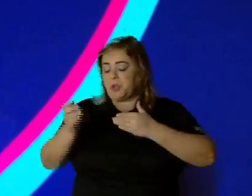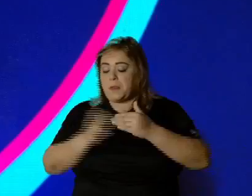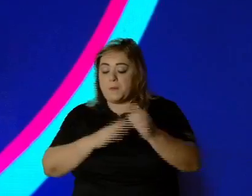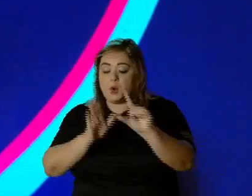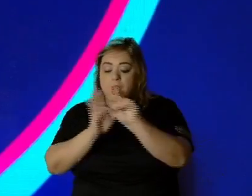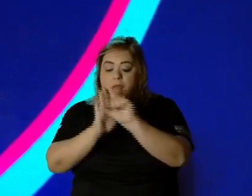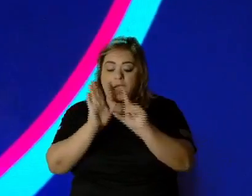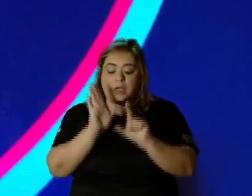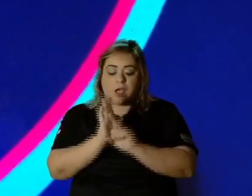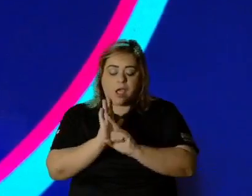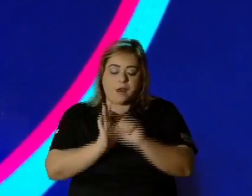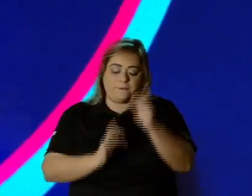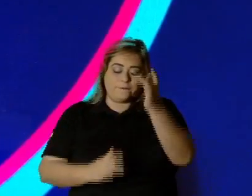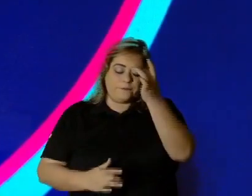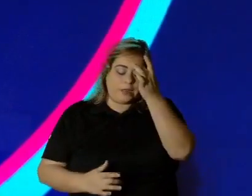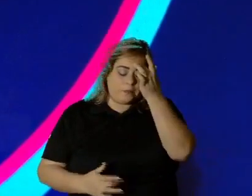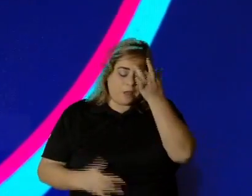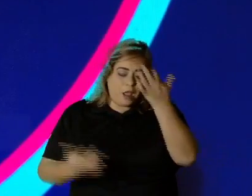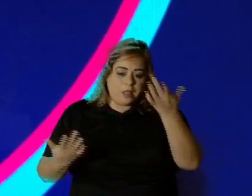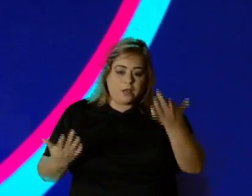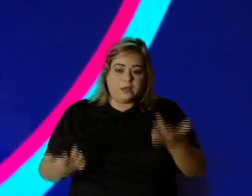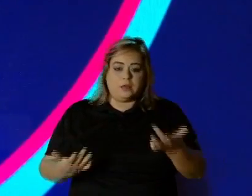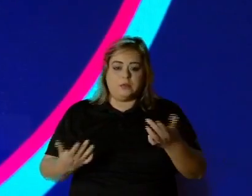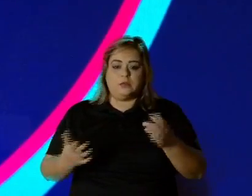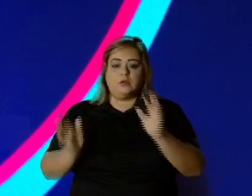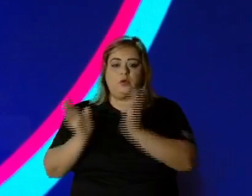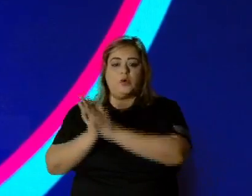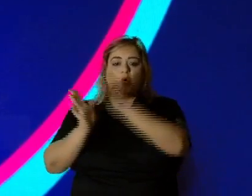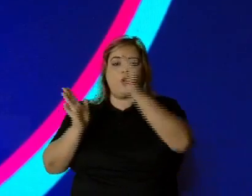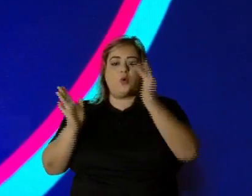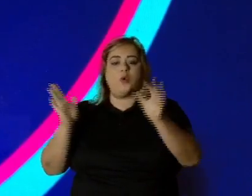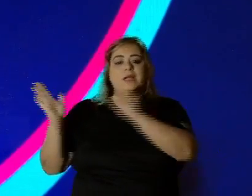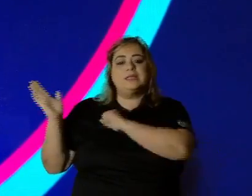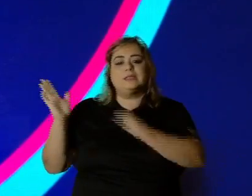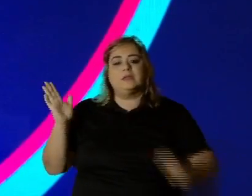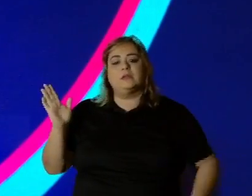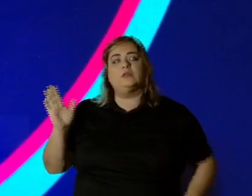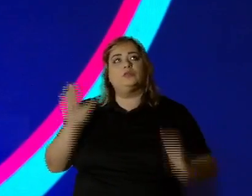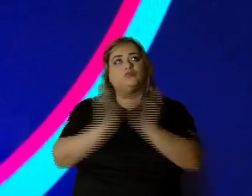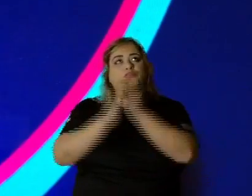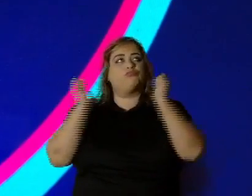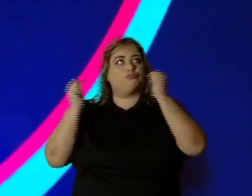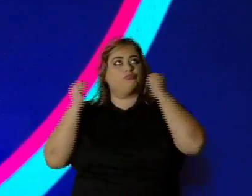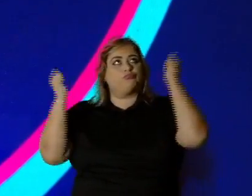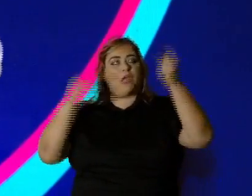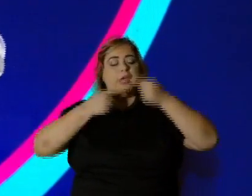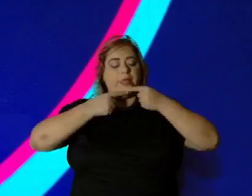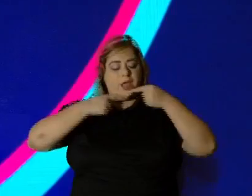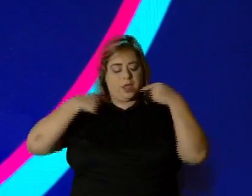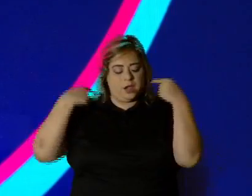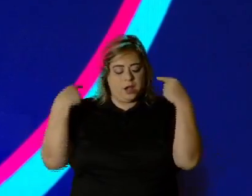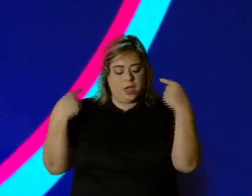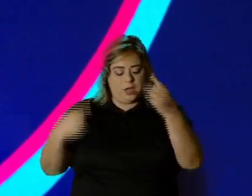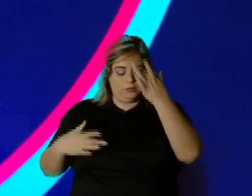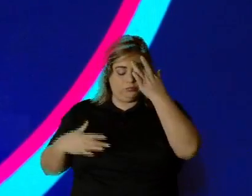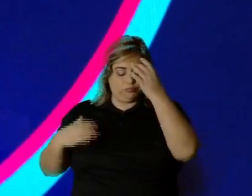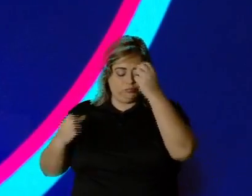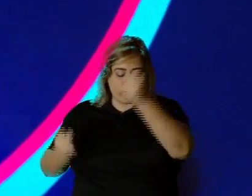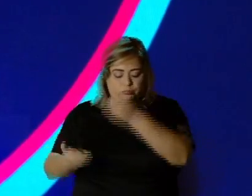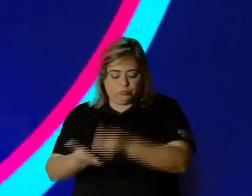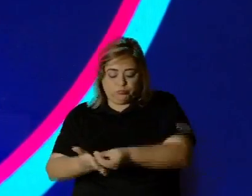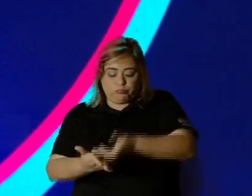de enfermedad, de salud. Gloria al Señor, aleluya, declaramos sanidad, declaramos